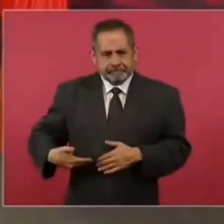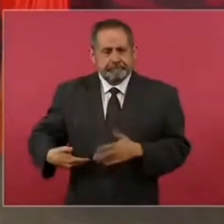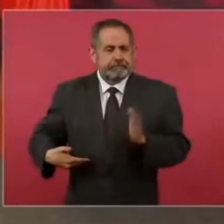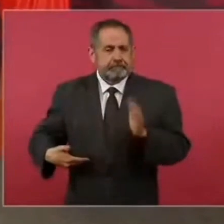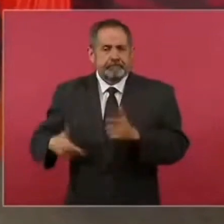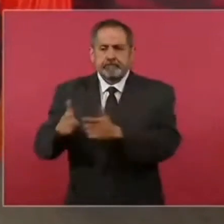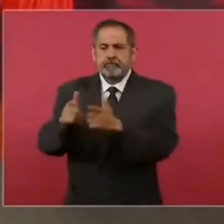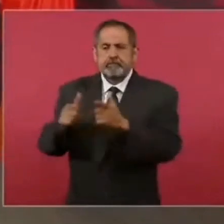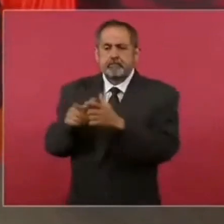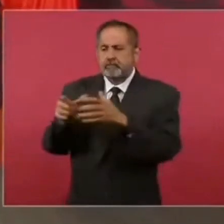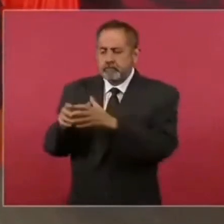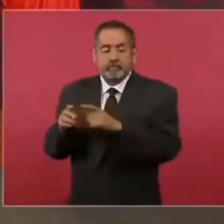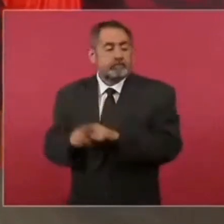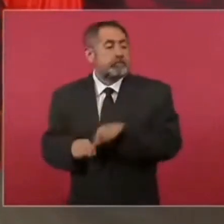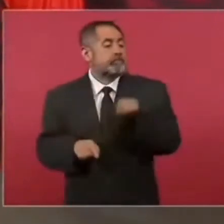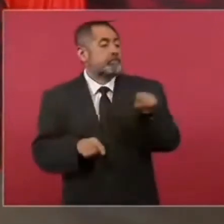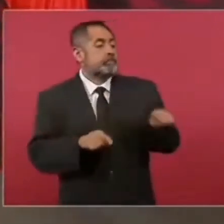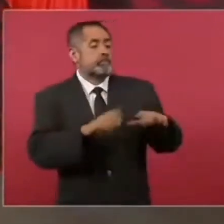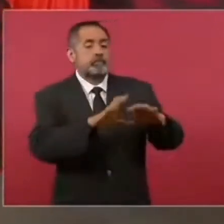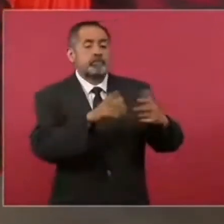del bloque conservador,